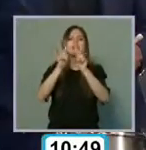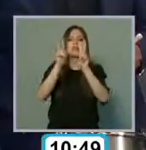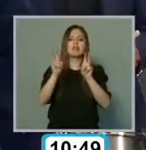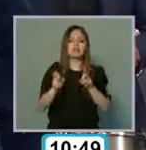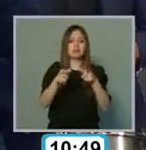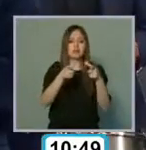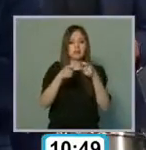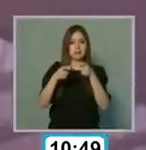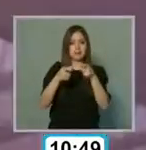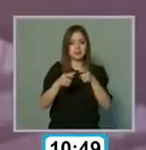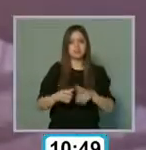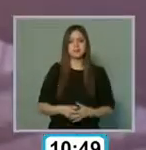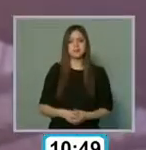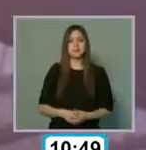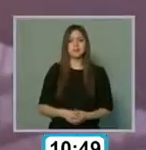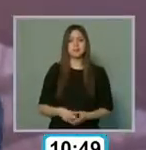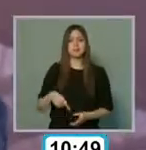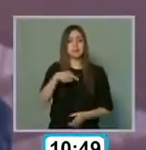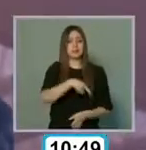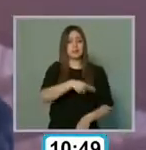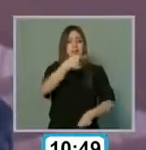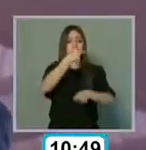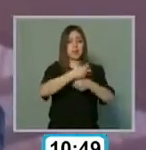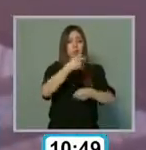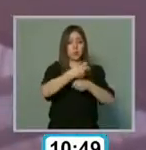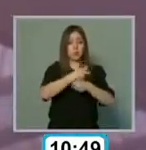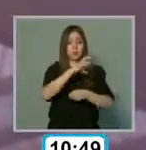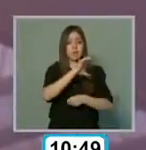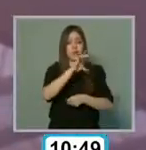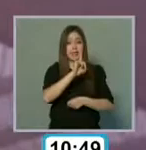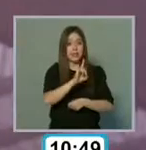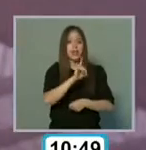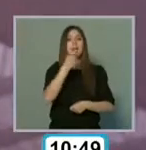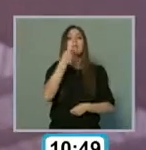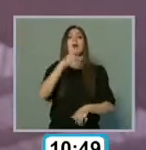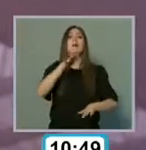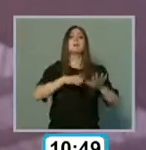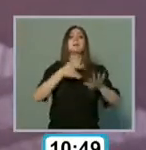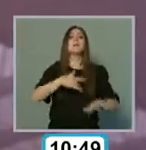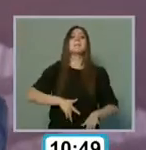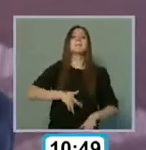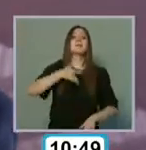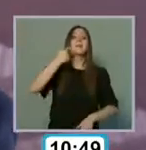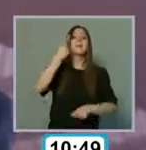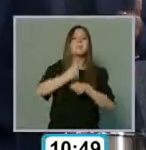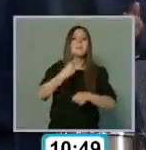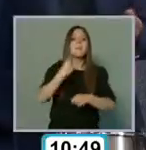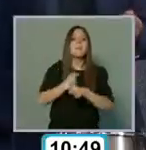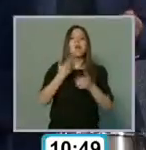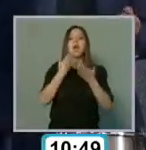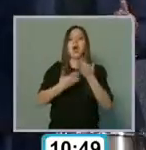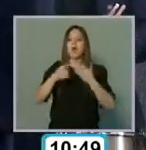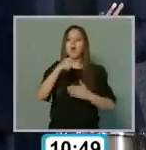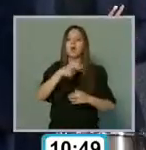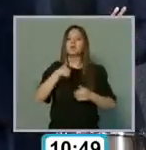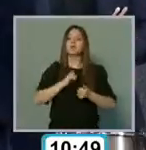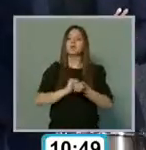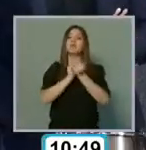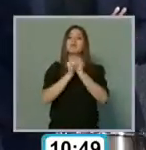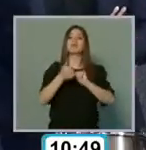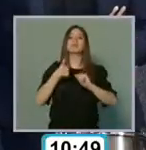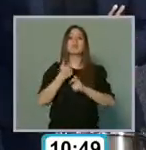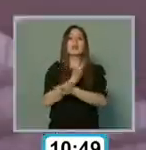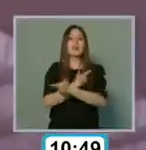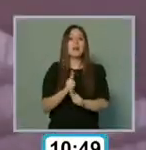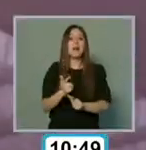es un disco, es mi segundo disco, pero lo siento como si fuera el primero porque ahora sí me dieron libertad de hacer todo, de escoger los temas. Es muy importante. En el pasado